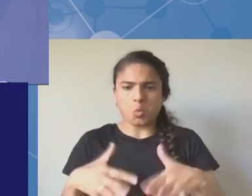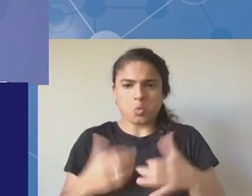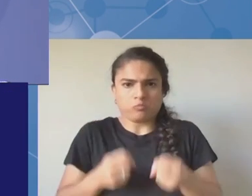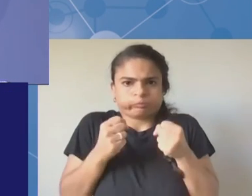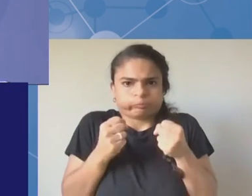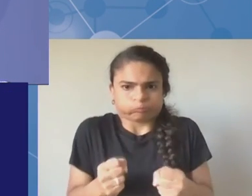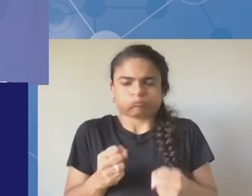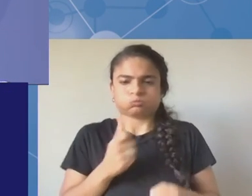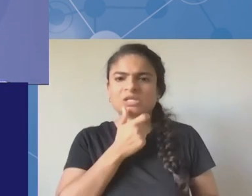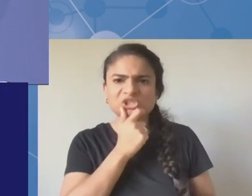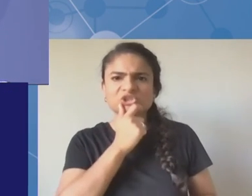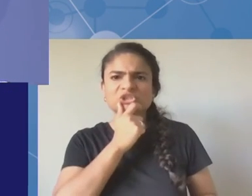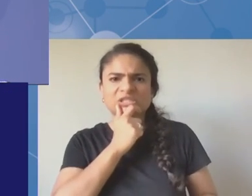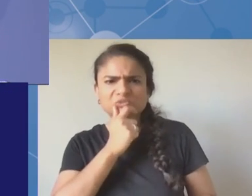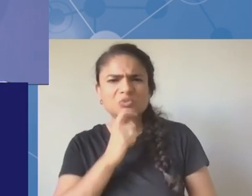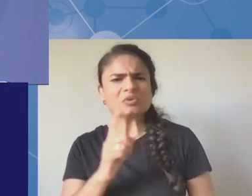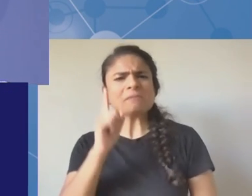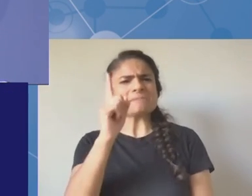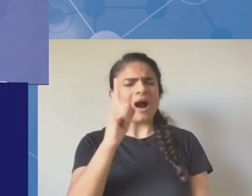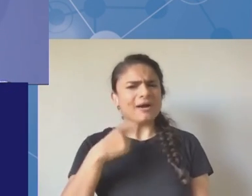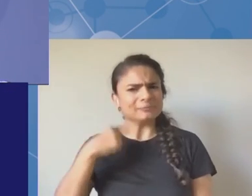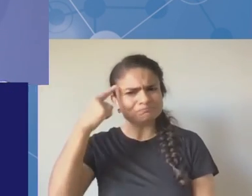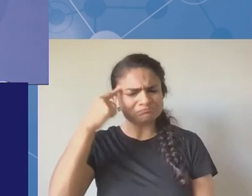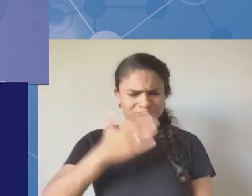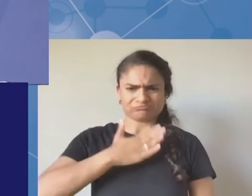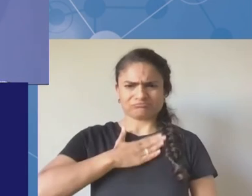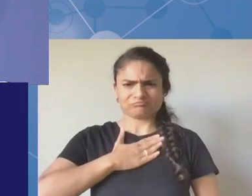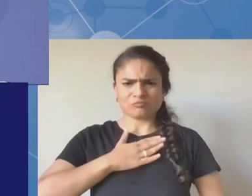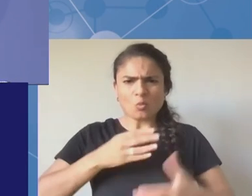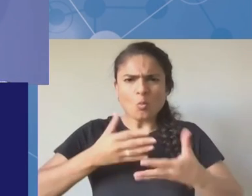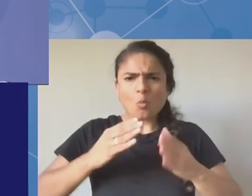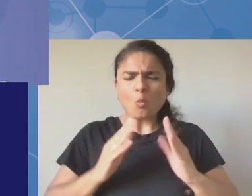Gracias a todos los que han mencionado aquí este aspecto lingüístico.